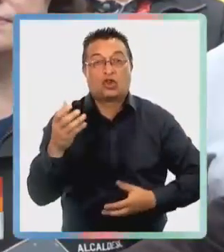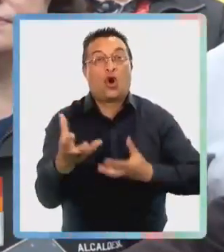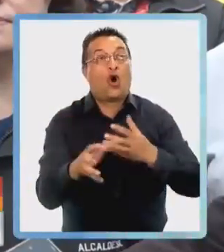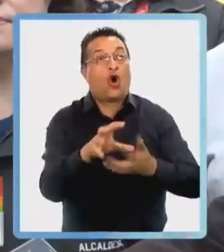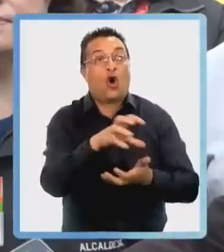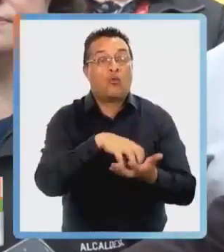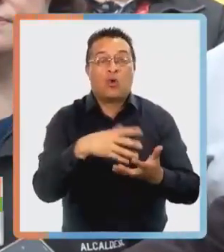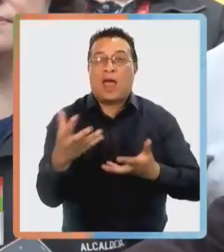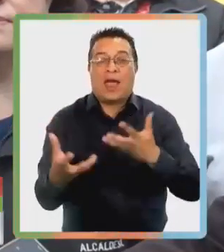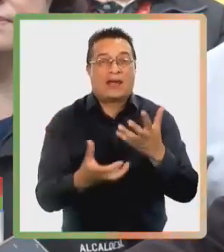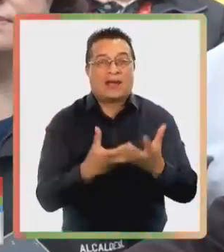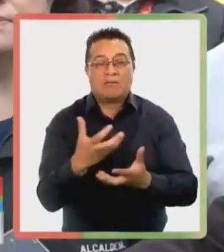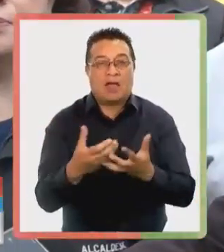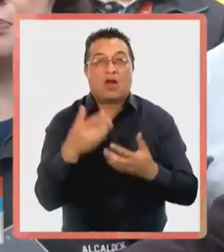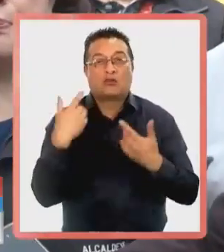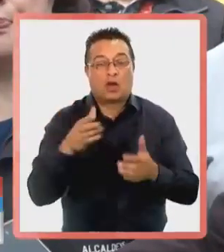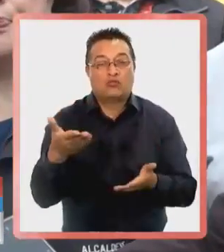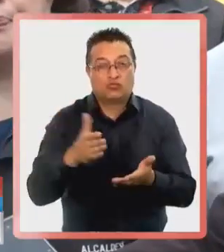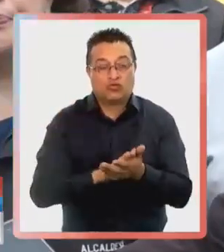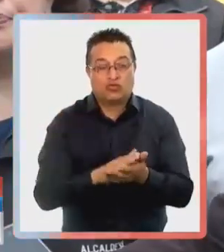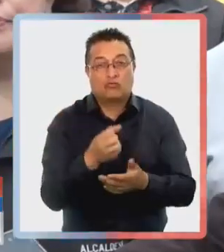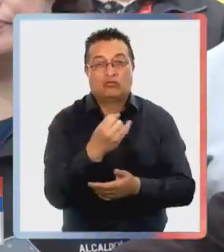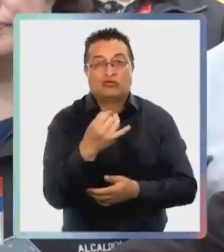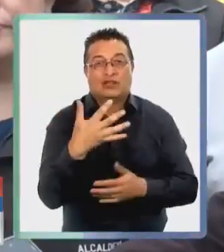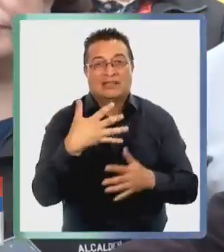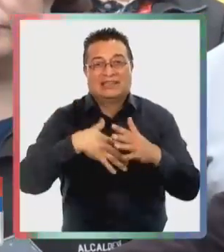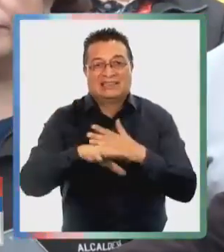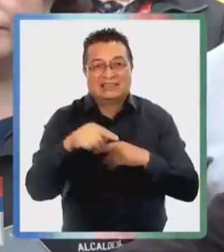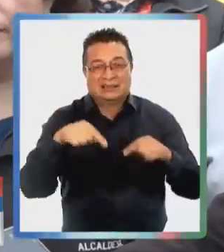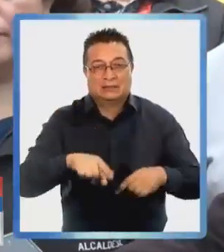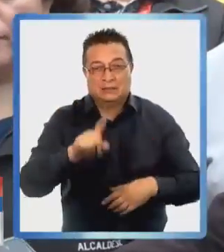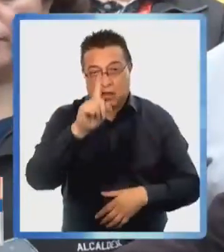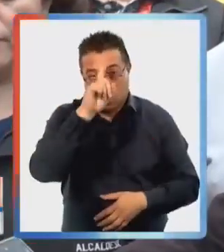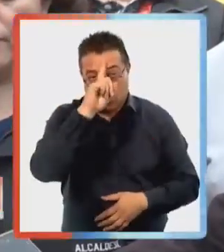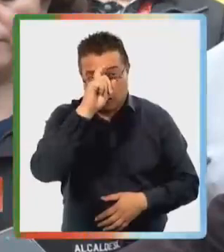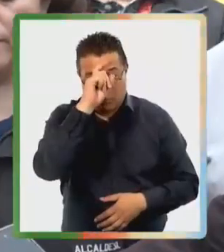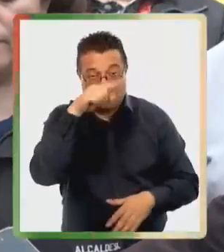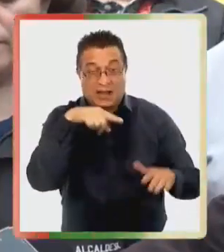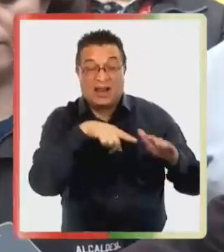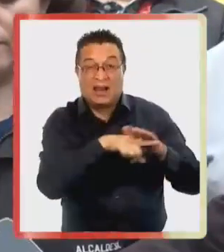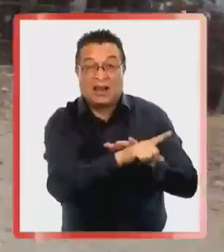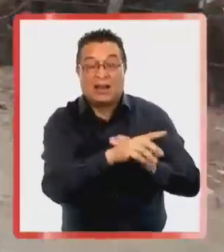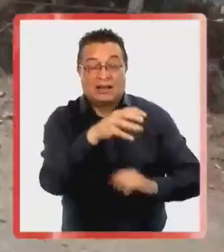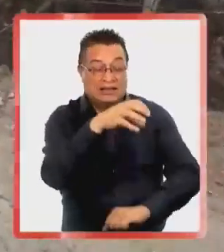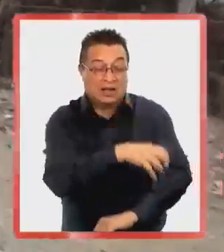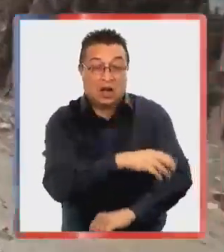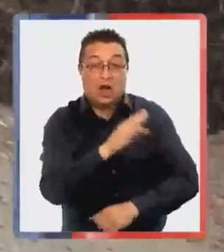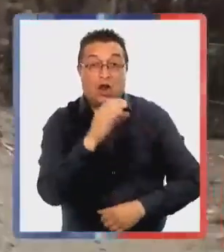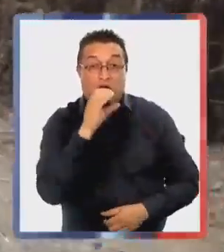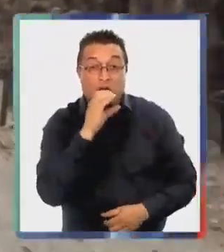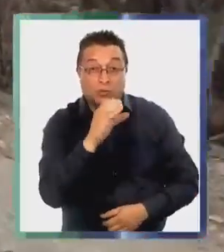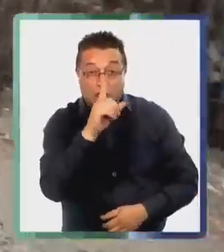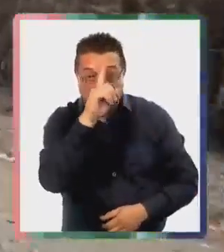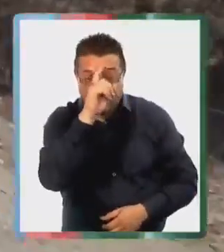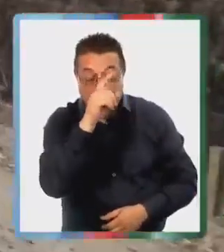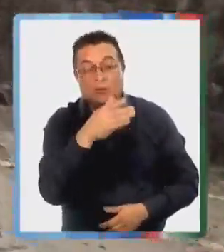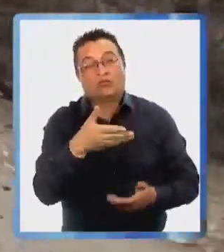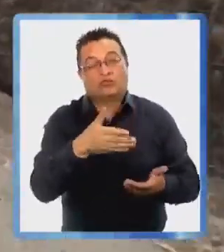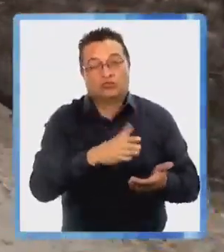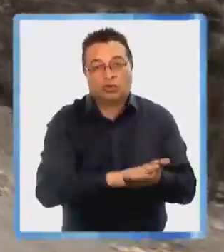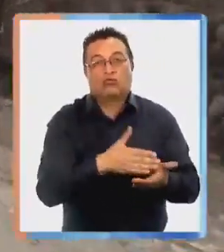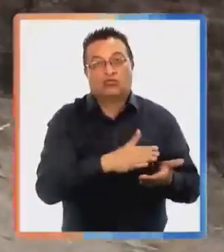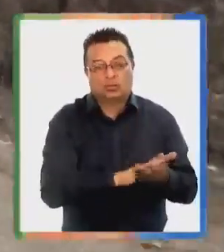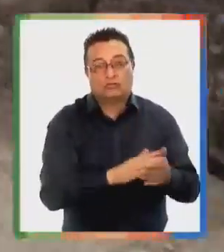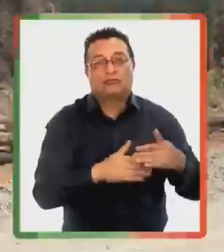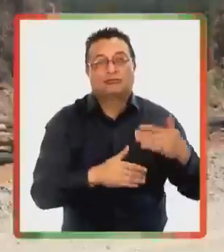la víctima número 15, que estaba hospitalizada en el Hospital Regional de Concepción, que son víctimas que fallecieron en el territorio de